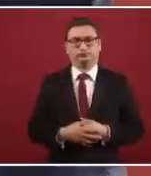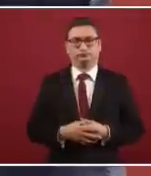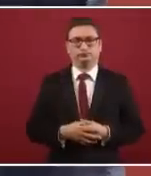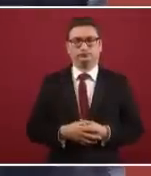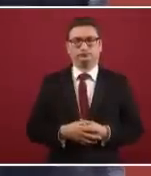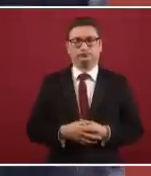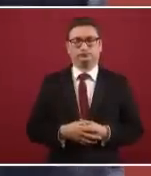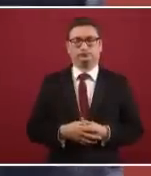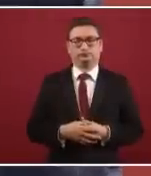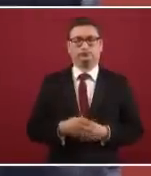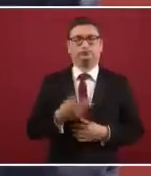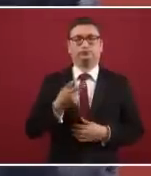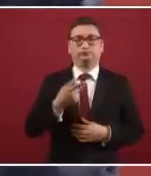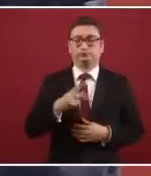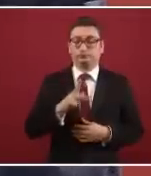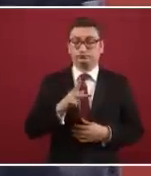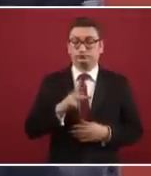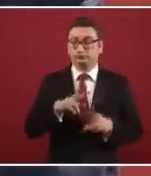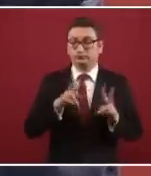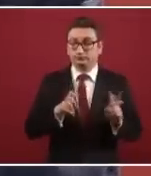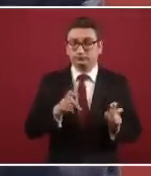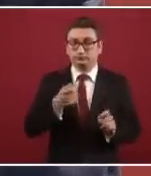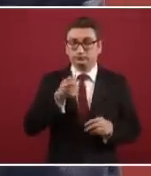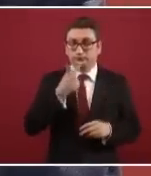pero estamos hablando de medicinas.